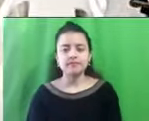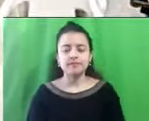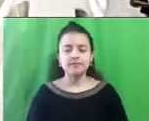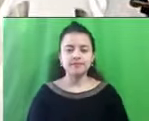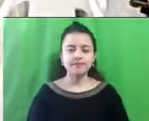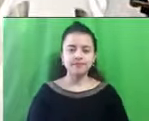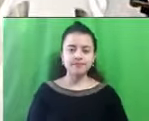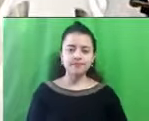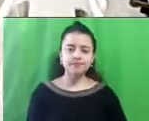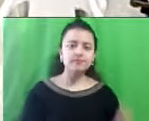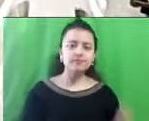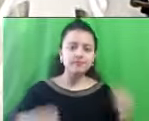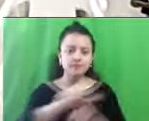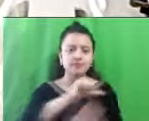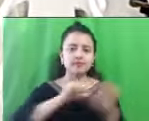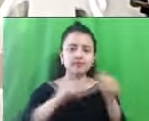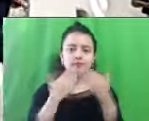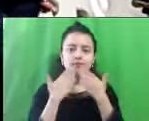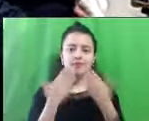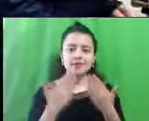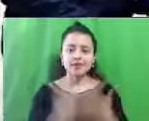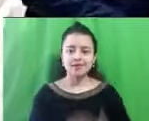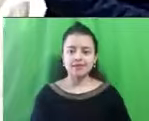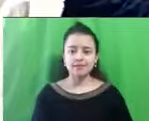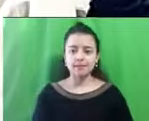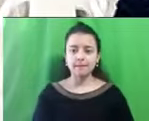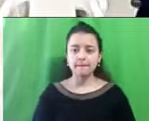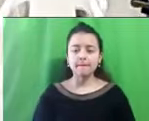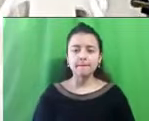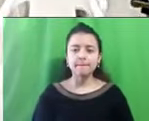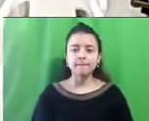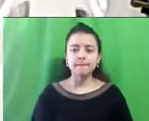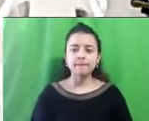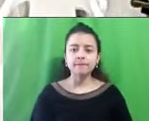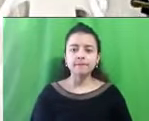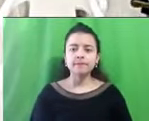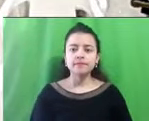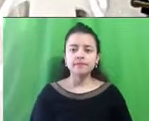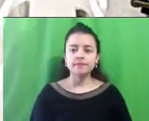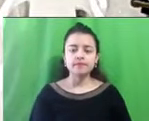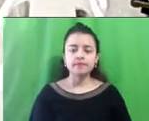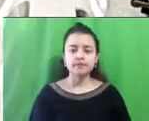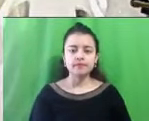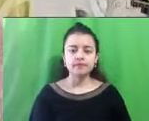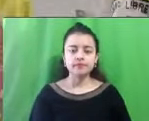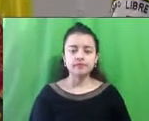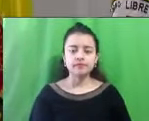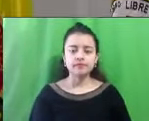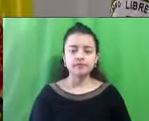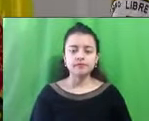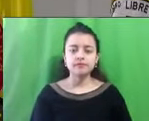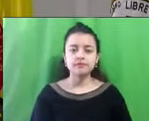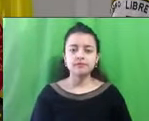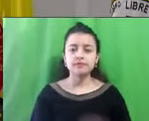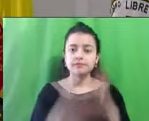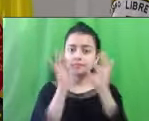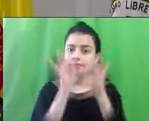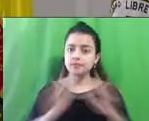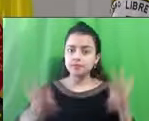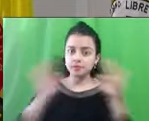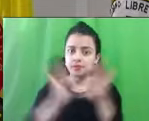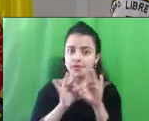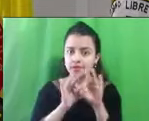Muchísimas gracias. Para poner en contexto a los jóvenes y a algunos de nuestros visitantes en Facebook, es muy importante saber incluso